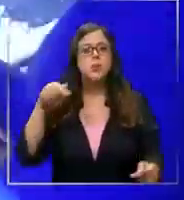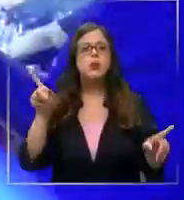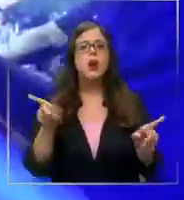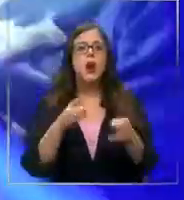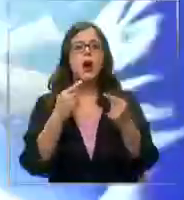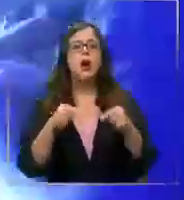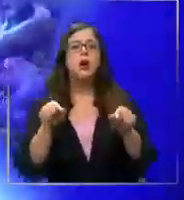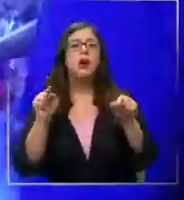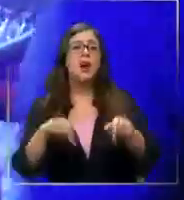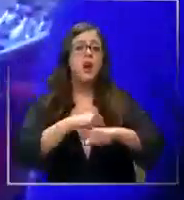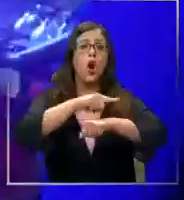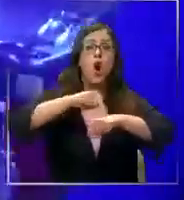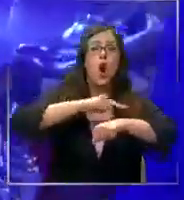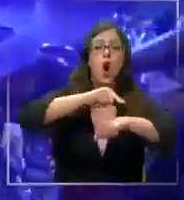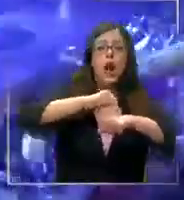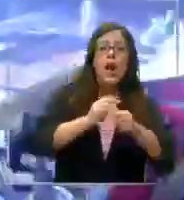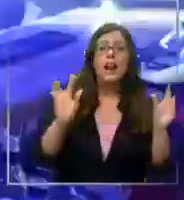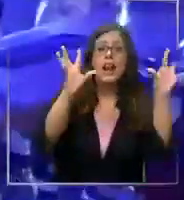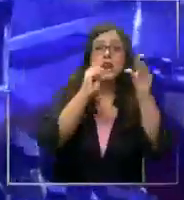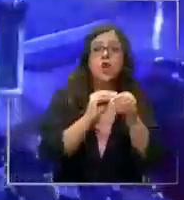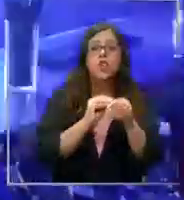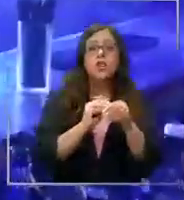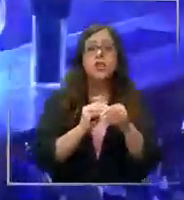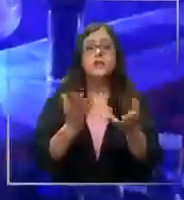A medida que pasan las horas,